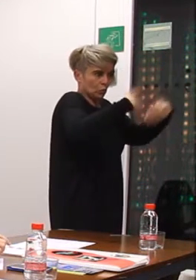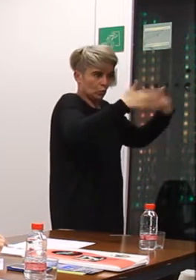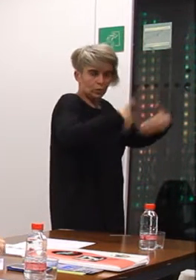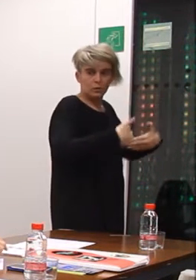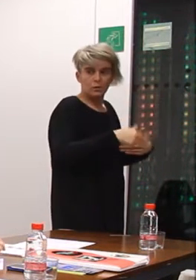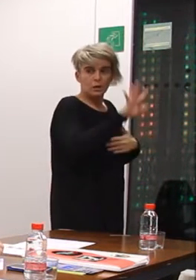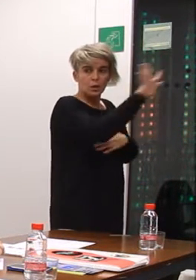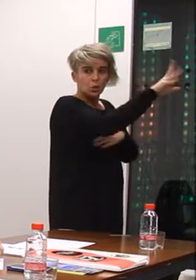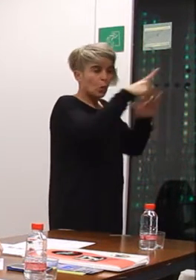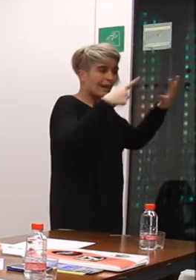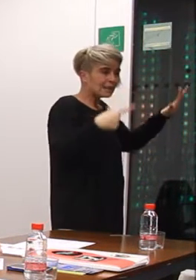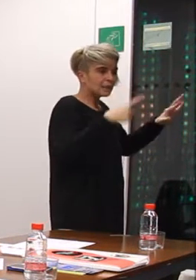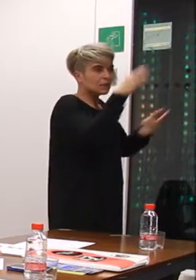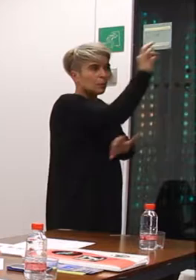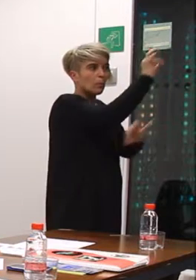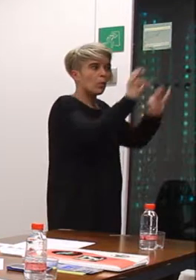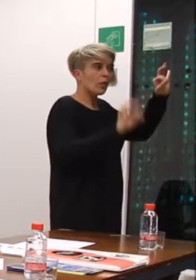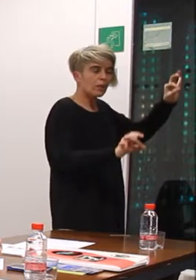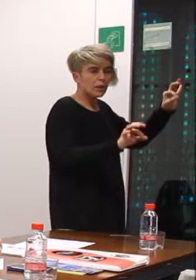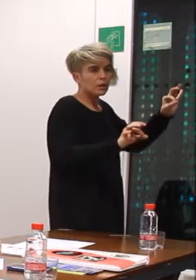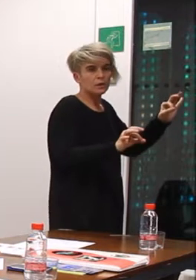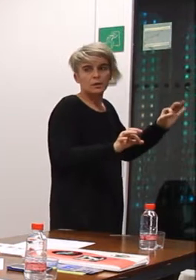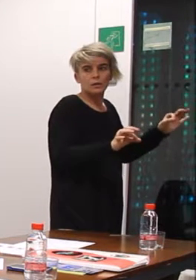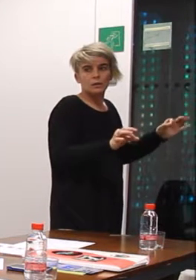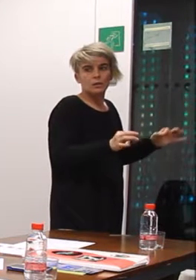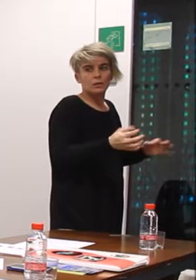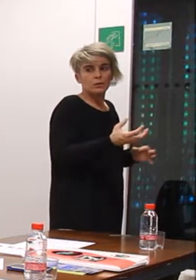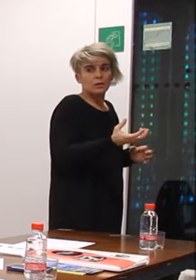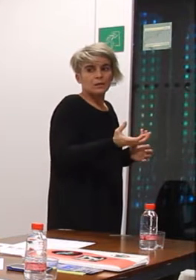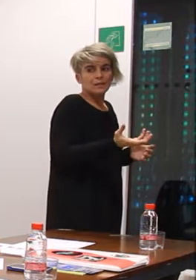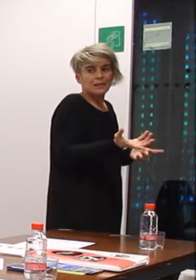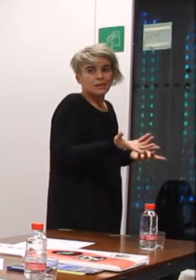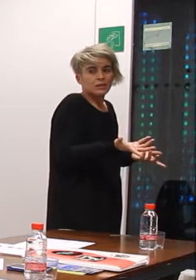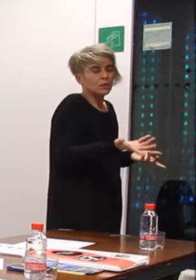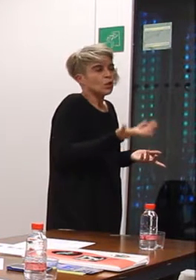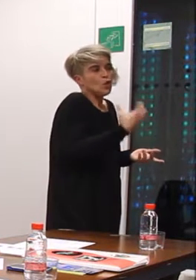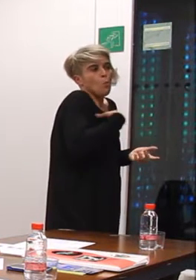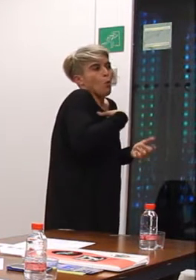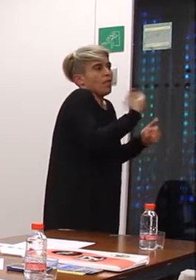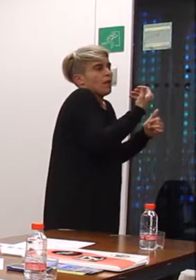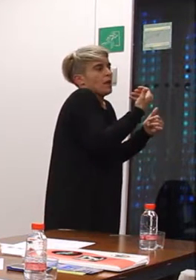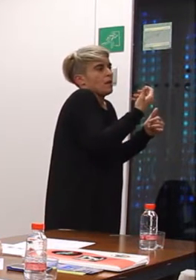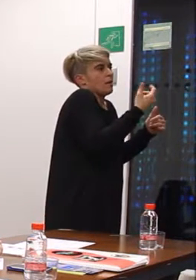no podemos permitirnos o no se pueden permitir una semana de vacaciones